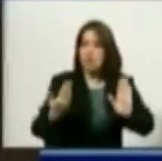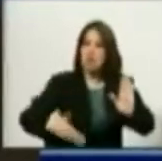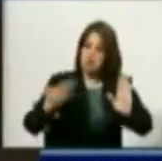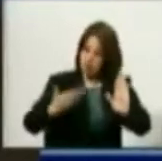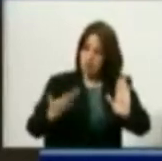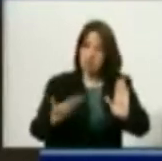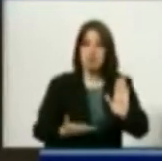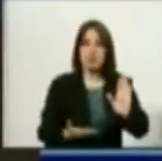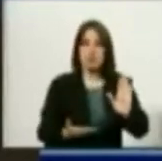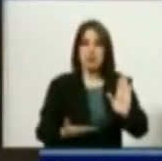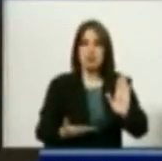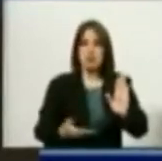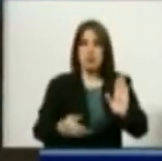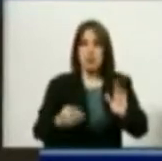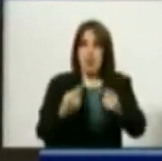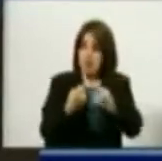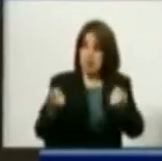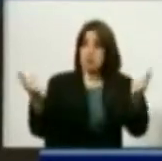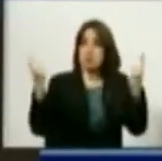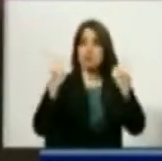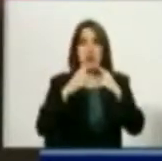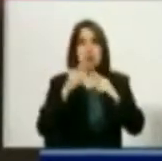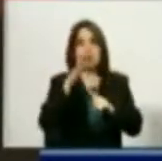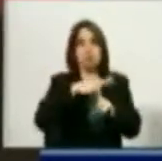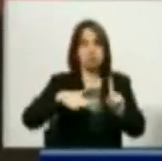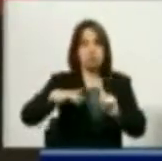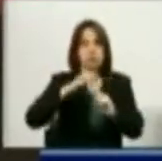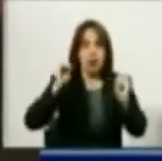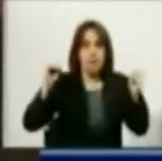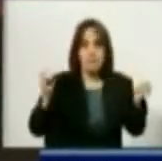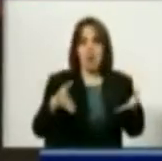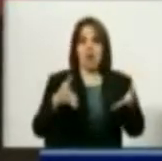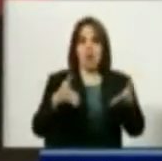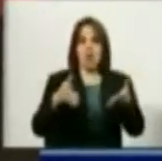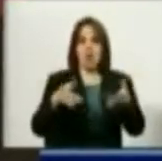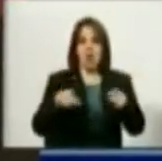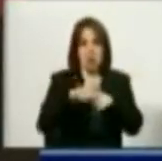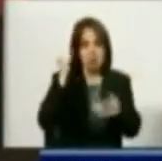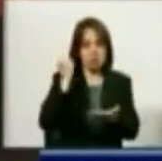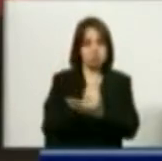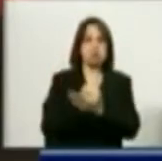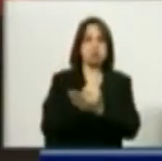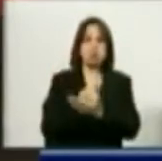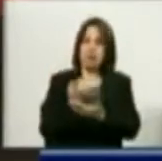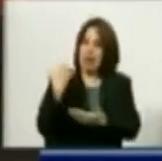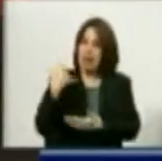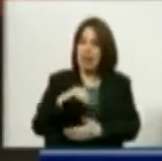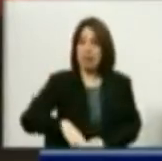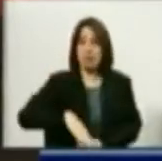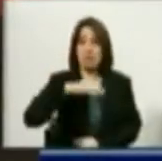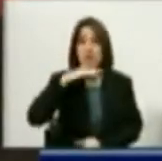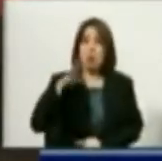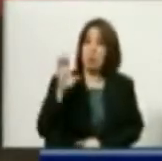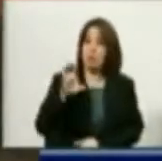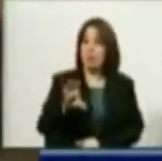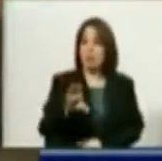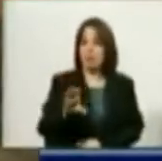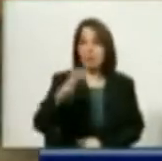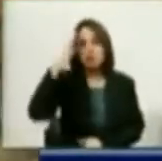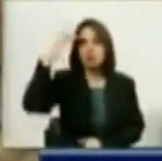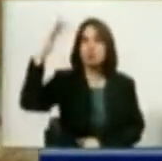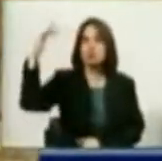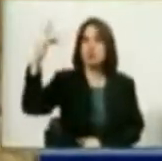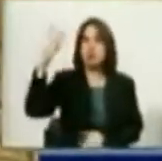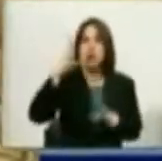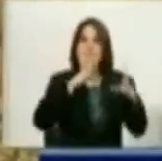en este salón lleno de magia lleno de símbolos lleno de patria lleno de sueño lleno